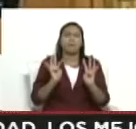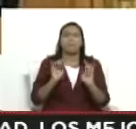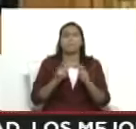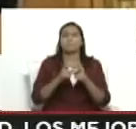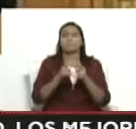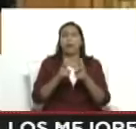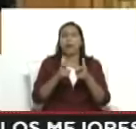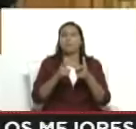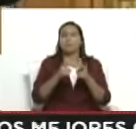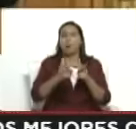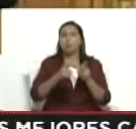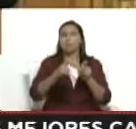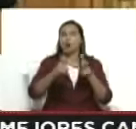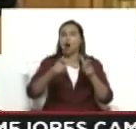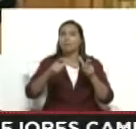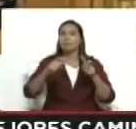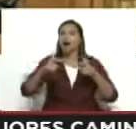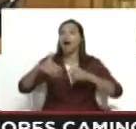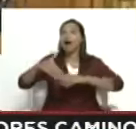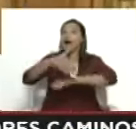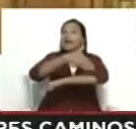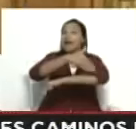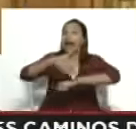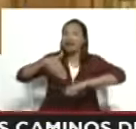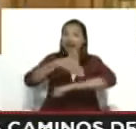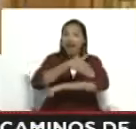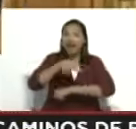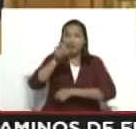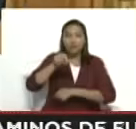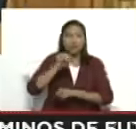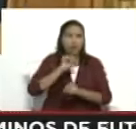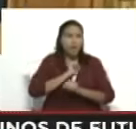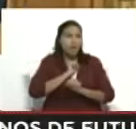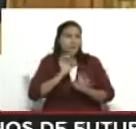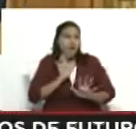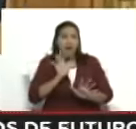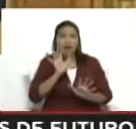calle y los cobardes a salir corriendo del Palacio de Miraflores